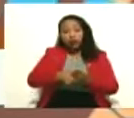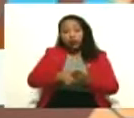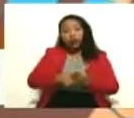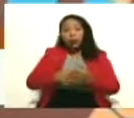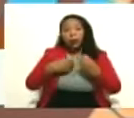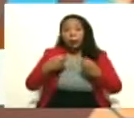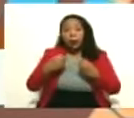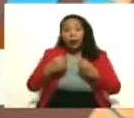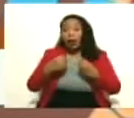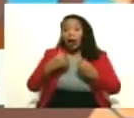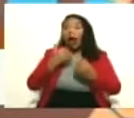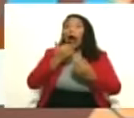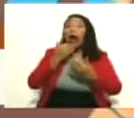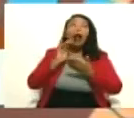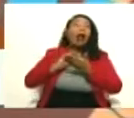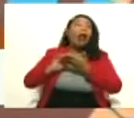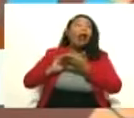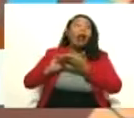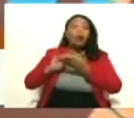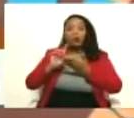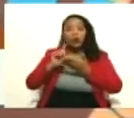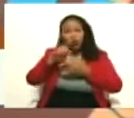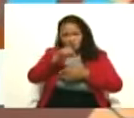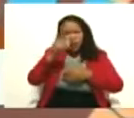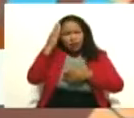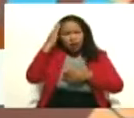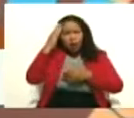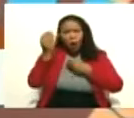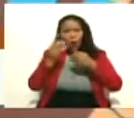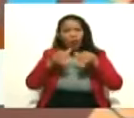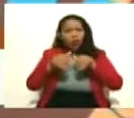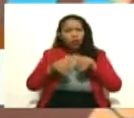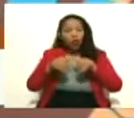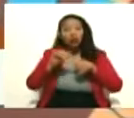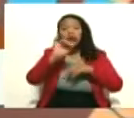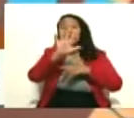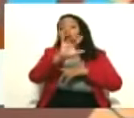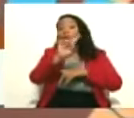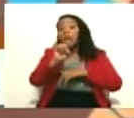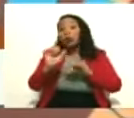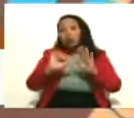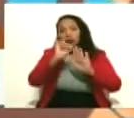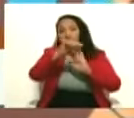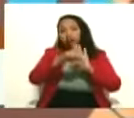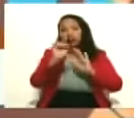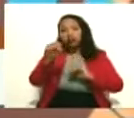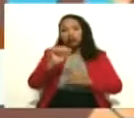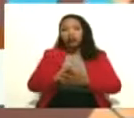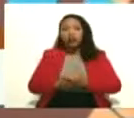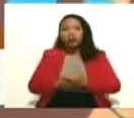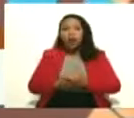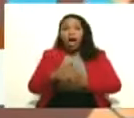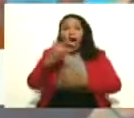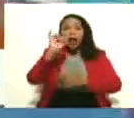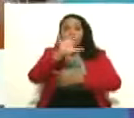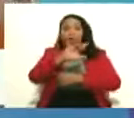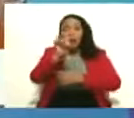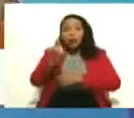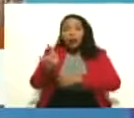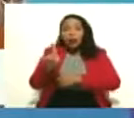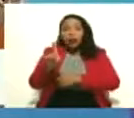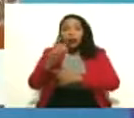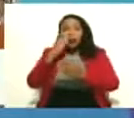tengan ninguna excusa. ¿Cómo votar? Ya saben cómo votar. Son 5 preguntas, Génesis. Sí, aquí tenemos las 5 preguntas y